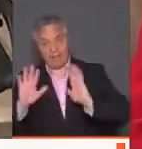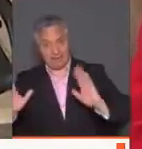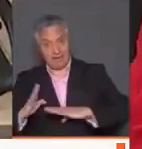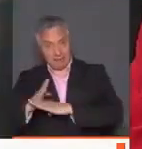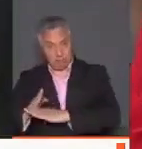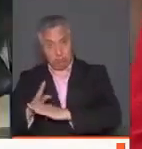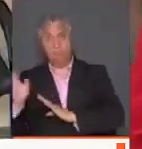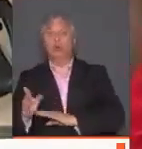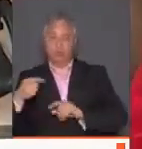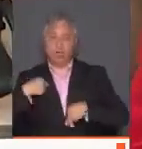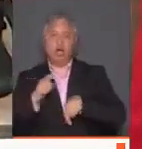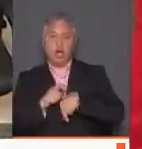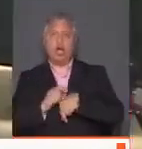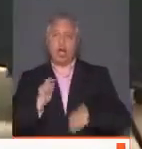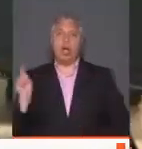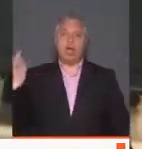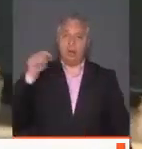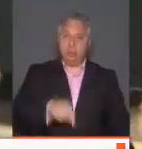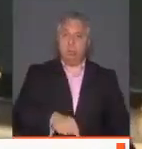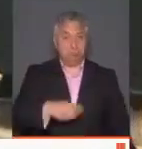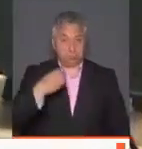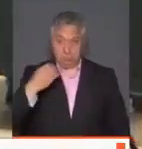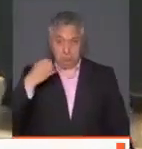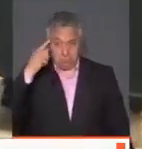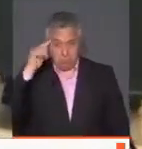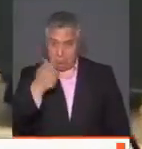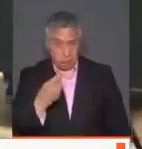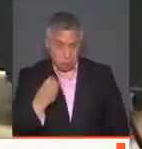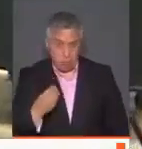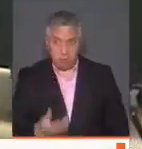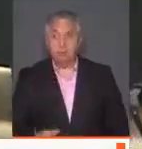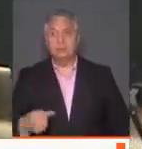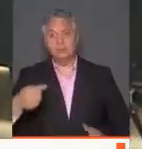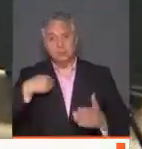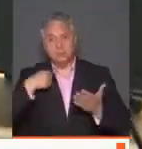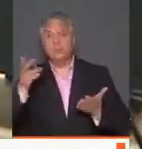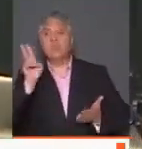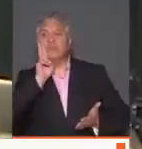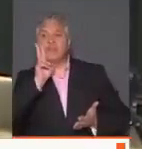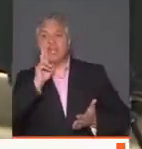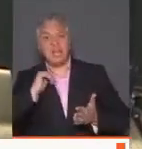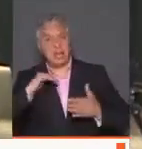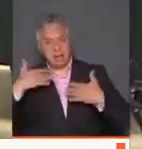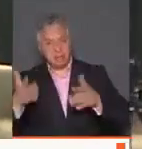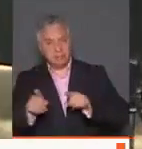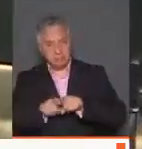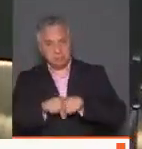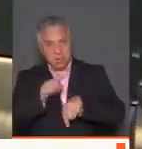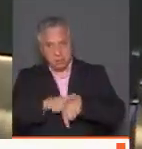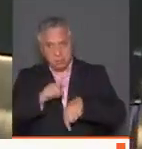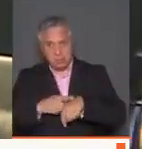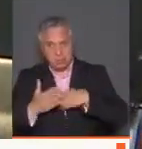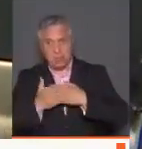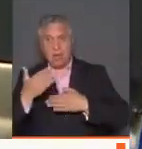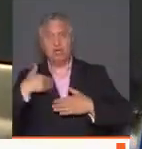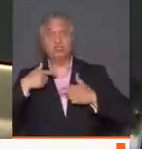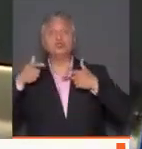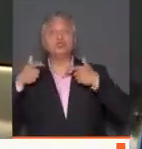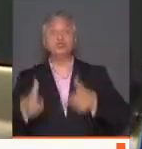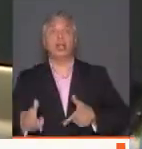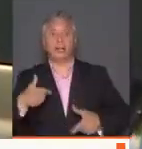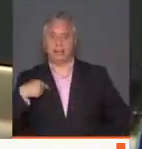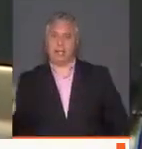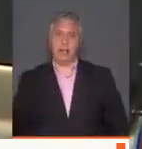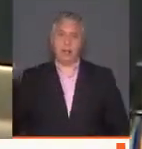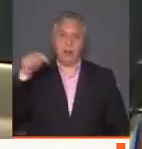y buena iniciativa. El viernes estuve hasta las 4 de la mañana y por suerte me tocó acá porque ya estaba